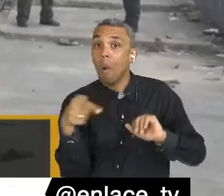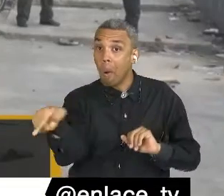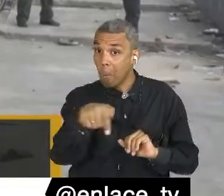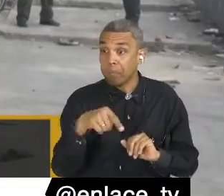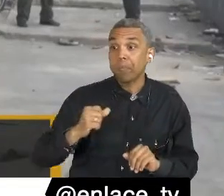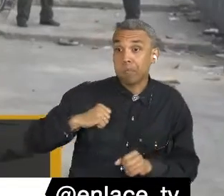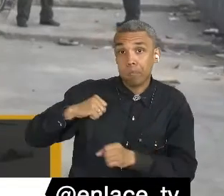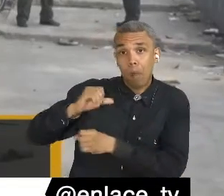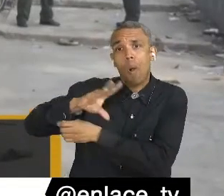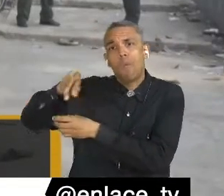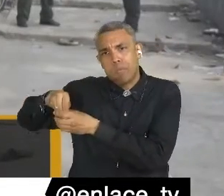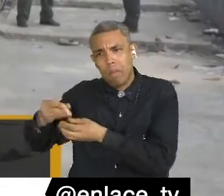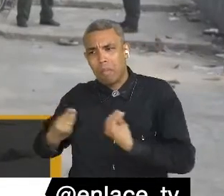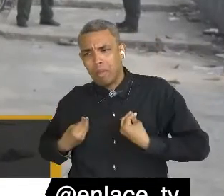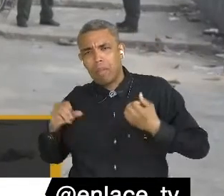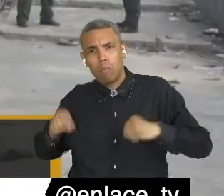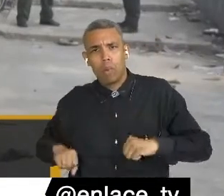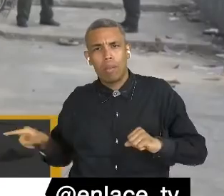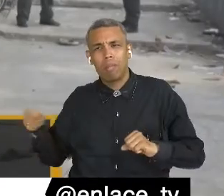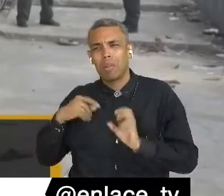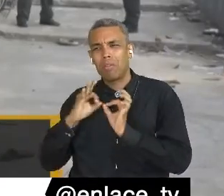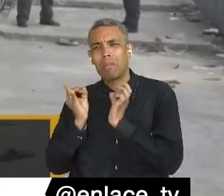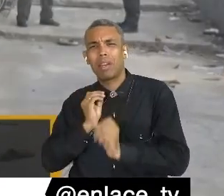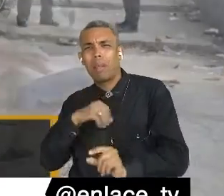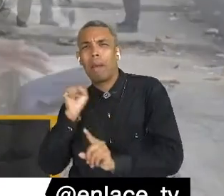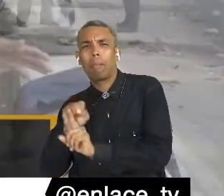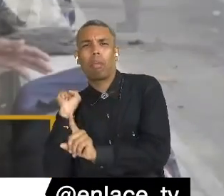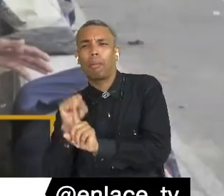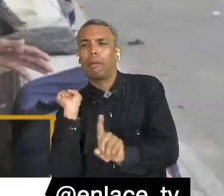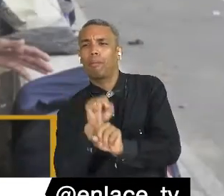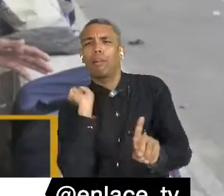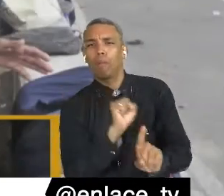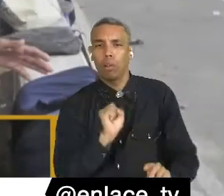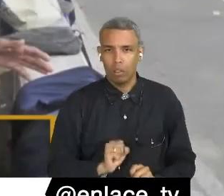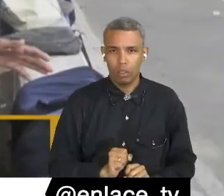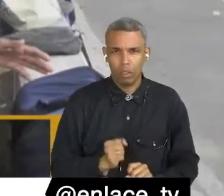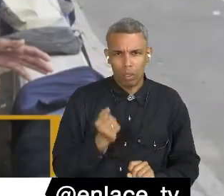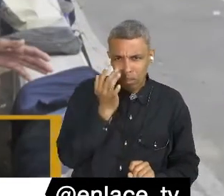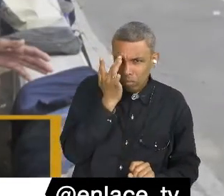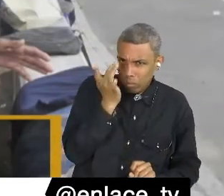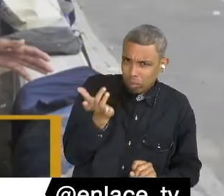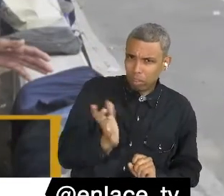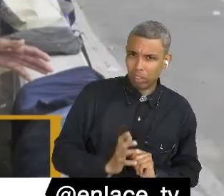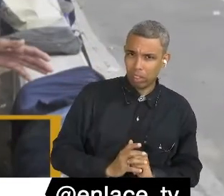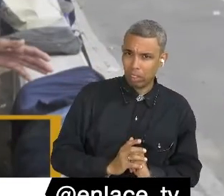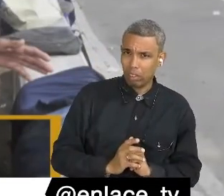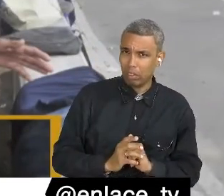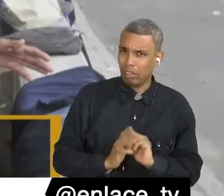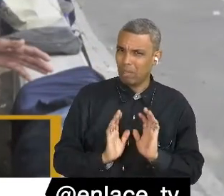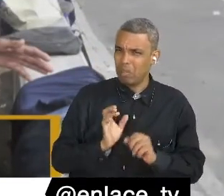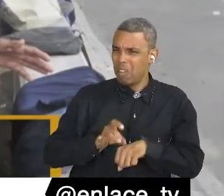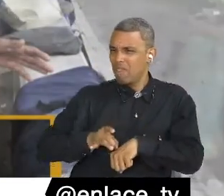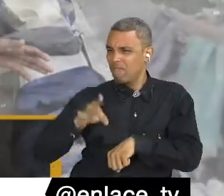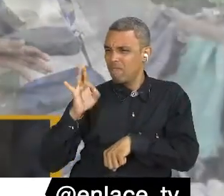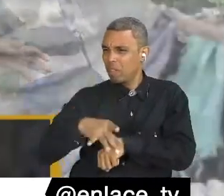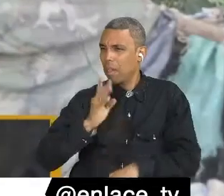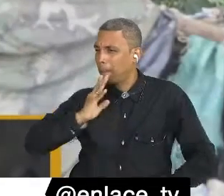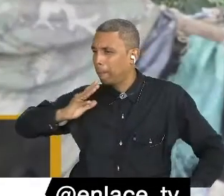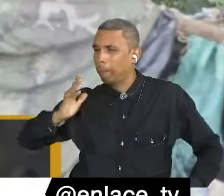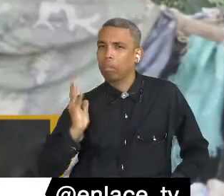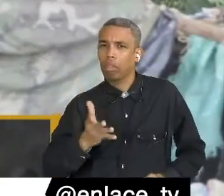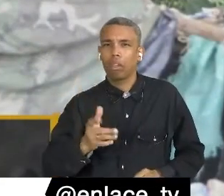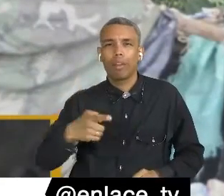familiares acá y por el contrario, estos familiares los han dejado a motus propio en libertad para